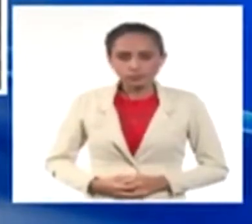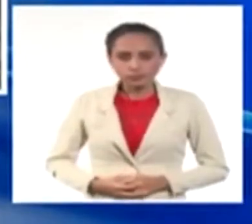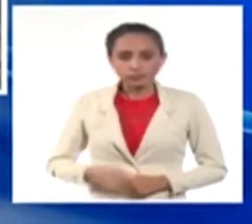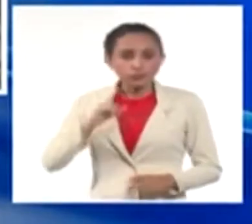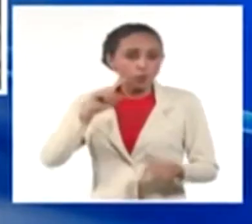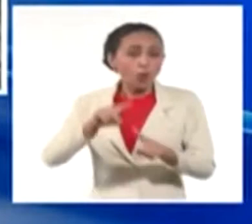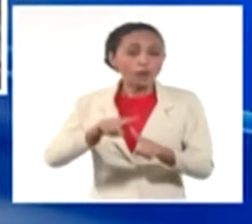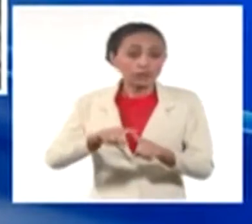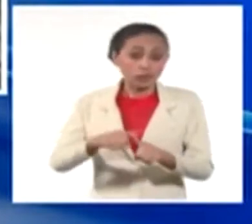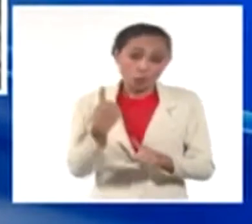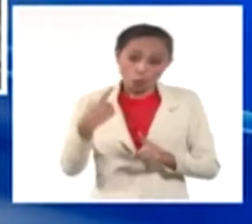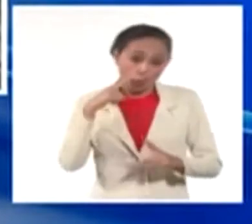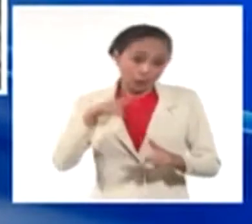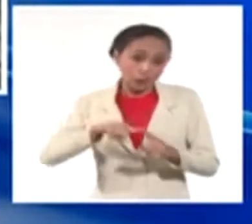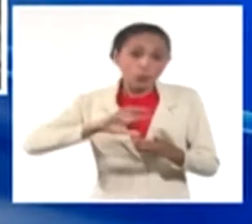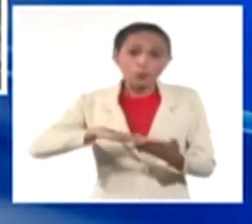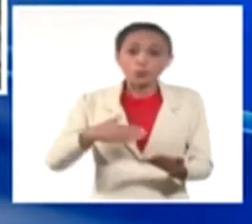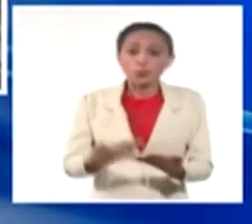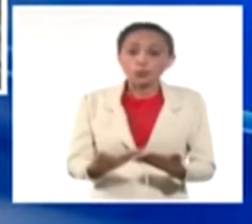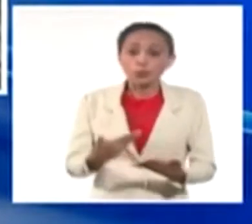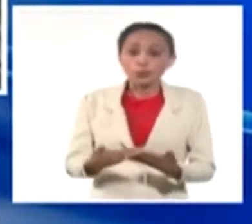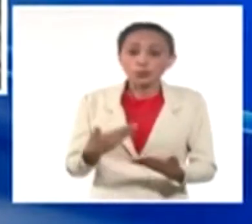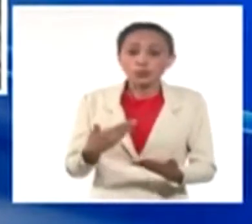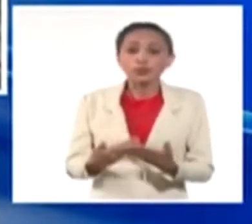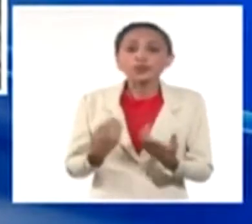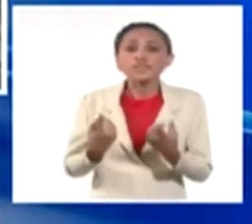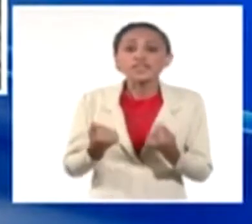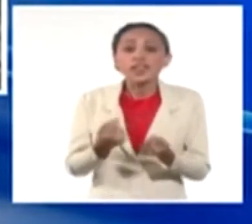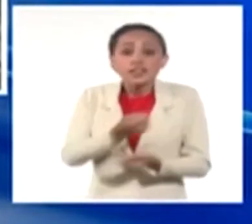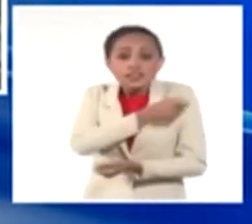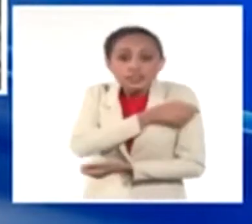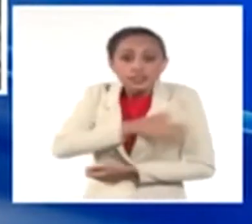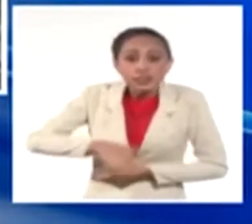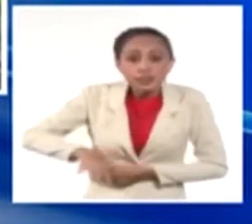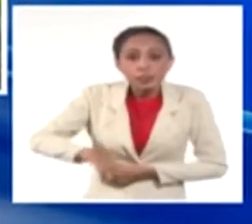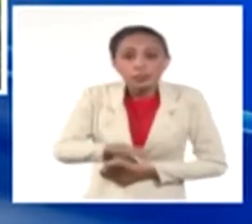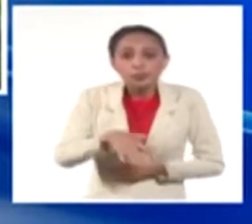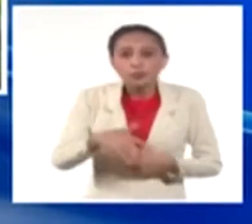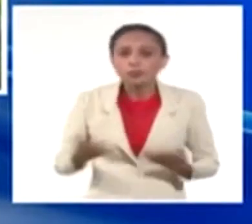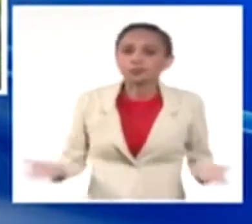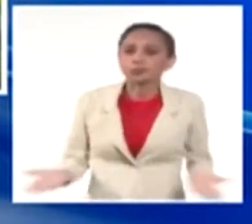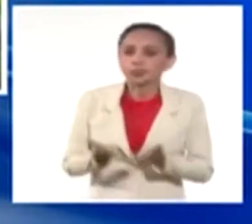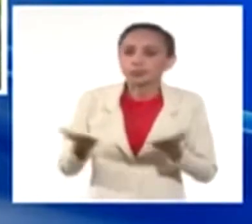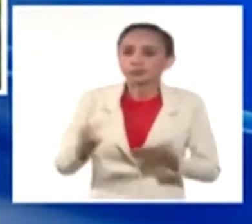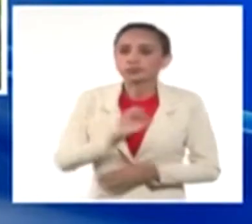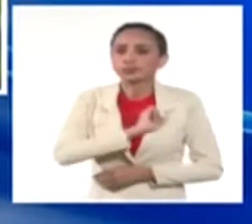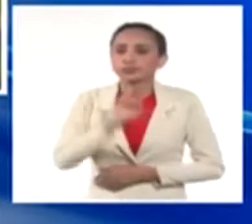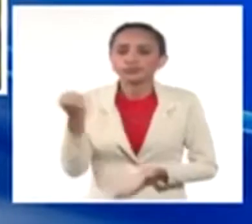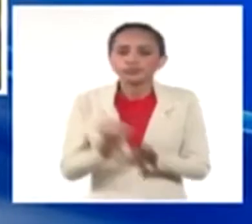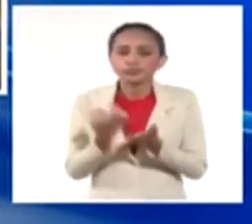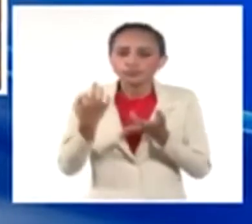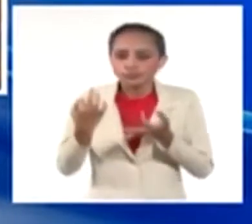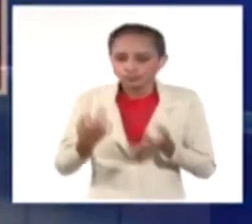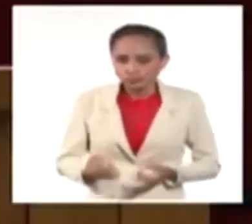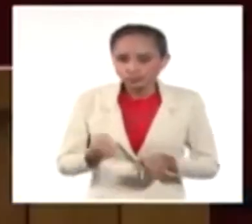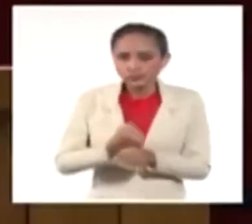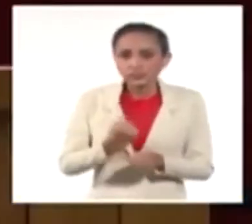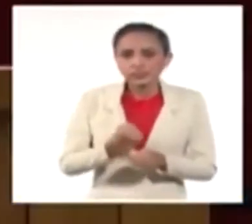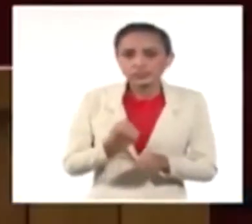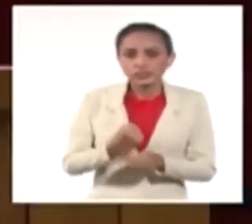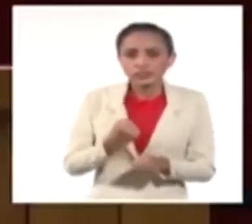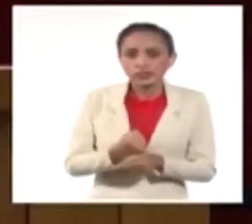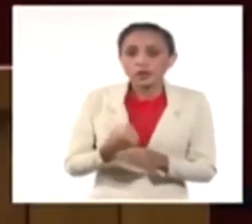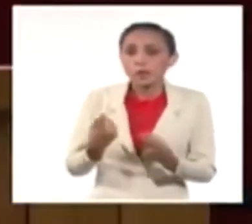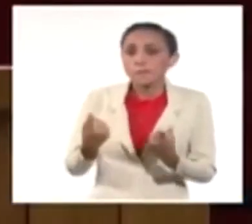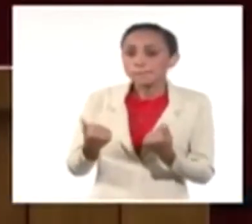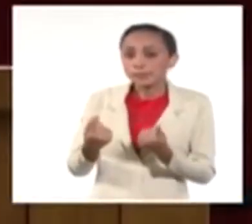propuestos desde el ejercicio de las finanzas públicas es promover y lograr que la aprobación y desempeño de los